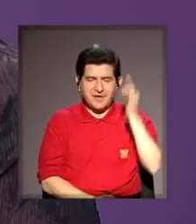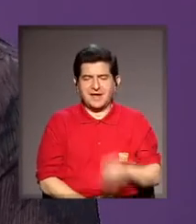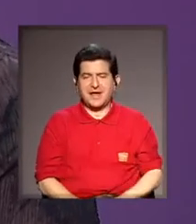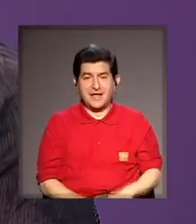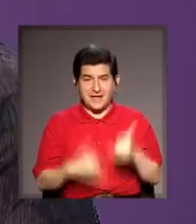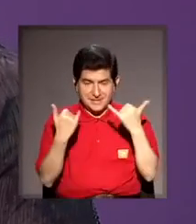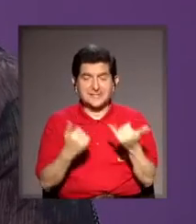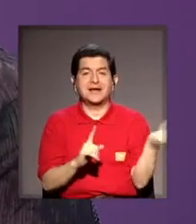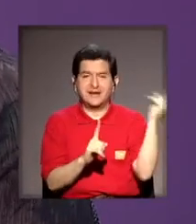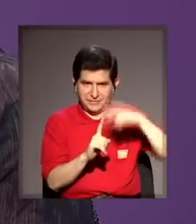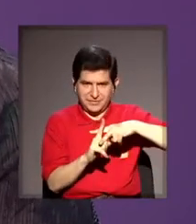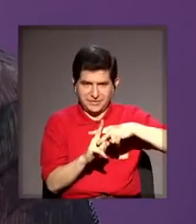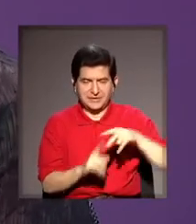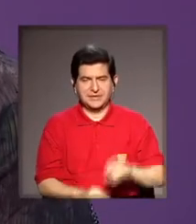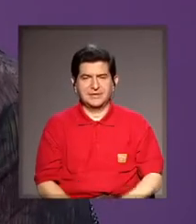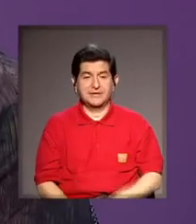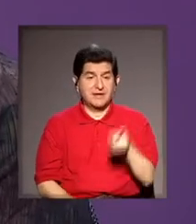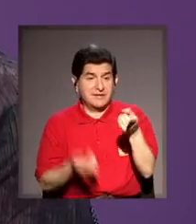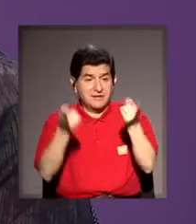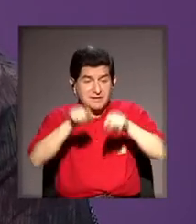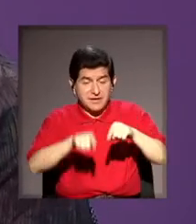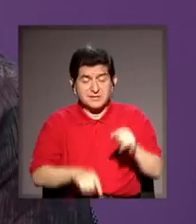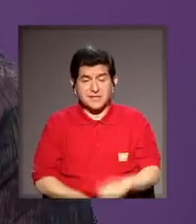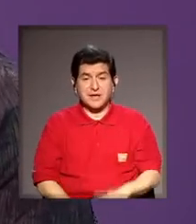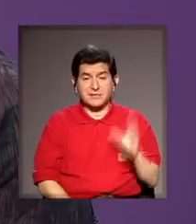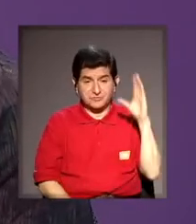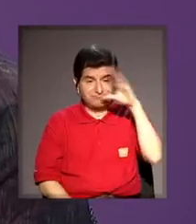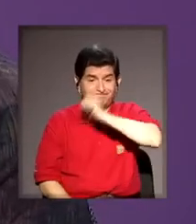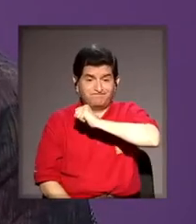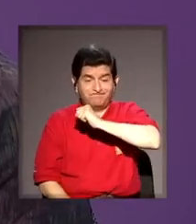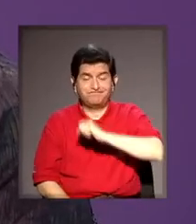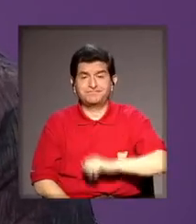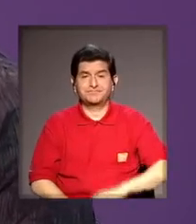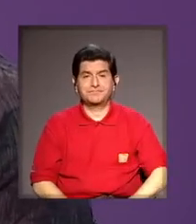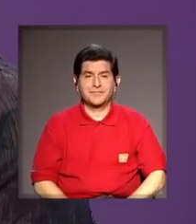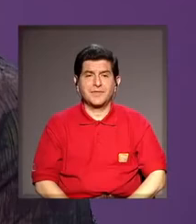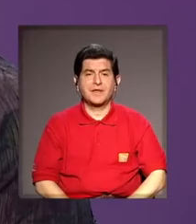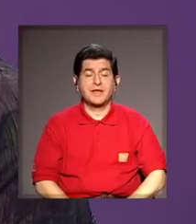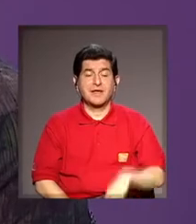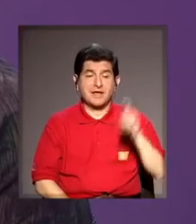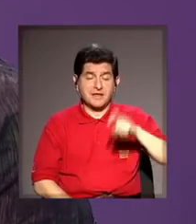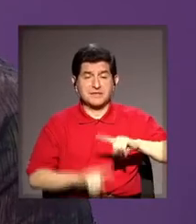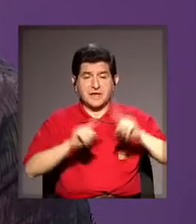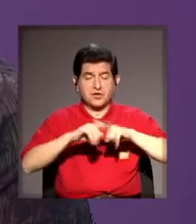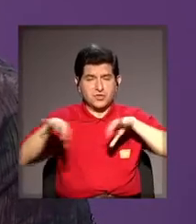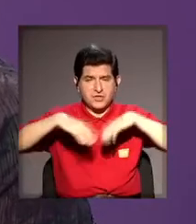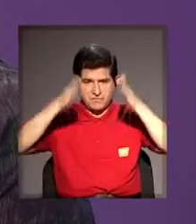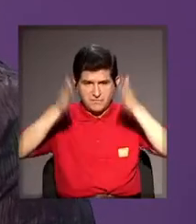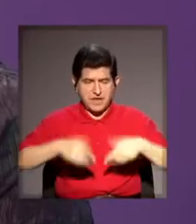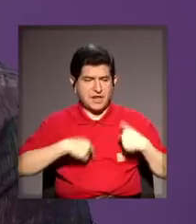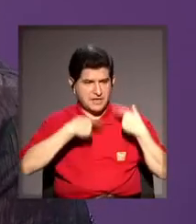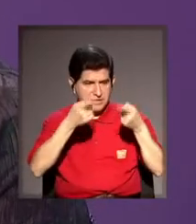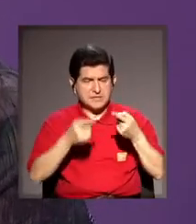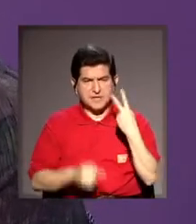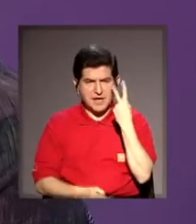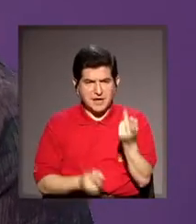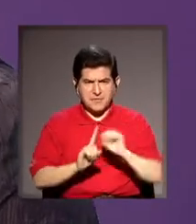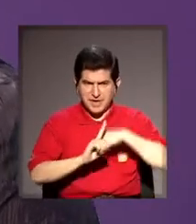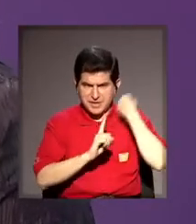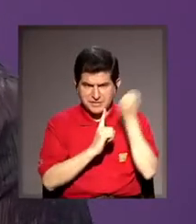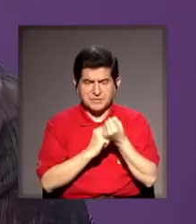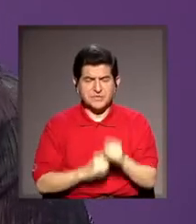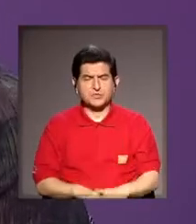y en estos casos se se nota mucho más esto tuvimos que ir varios activistas a cubrir el caso a